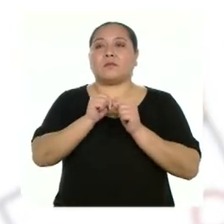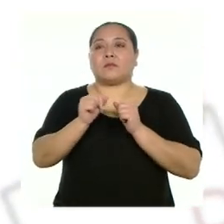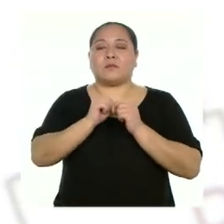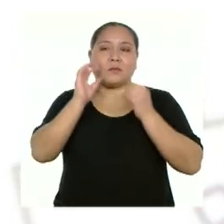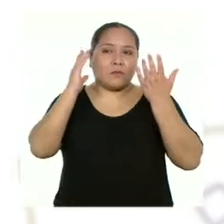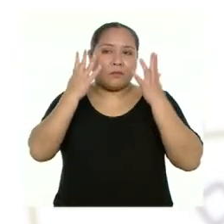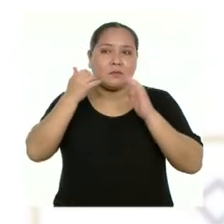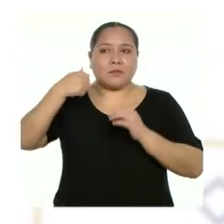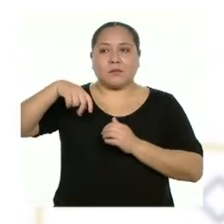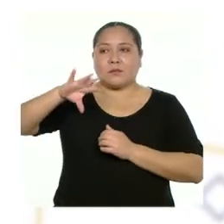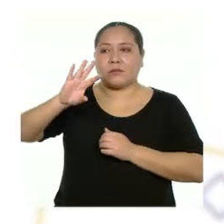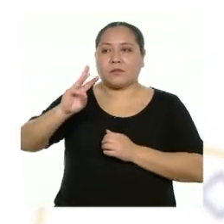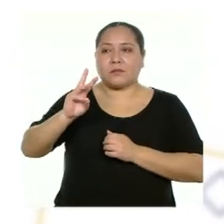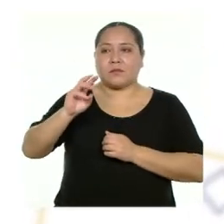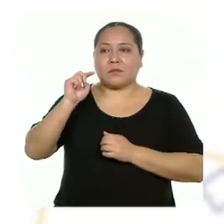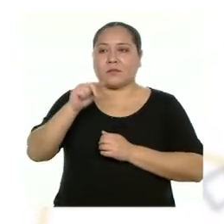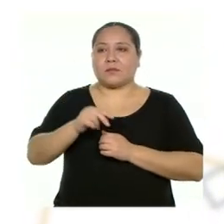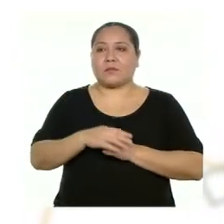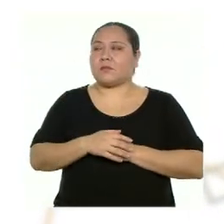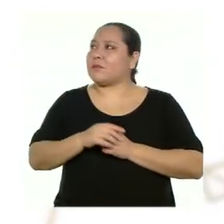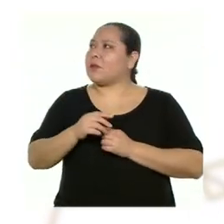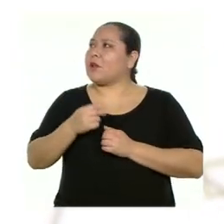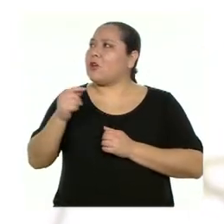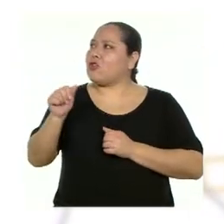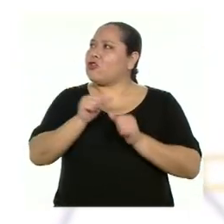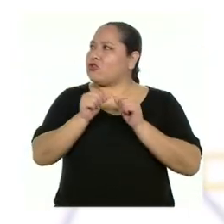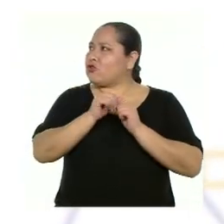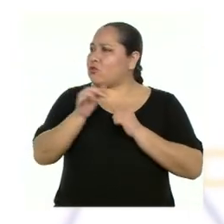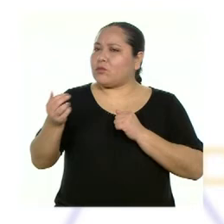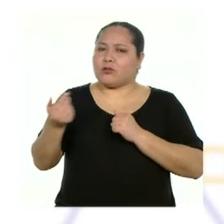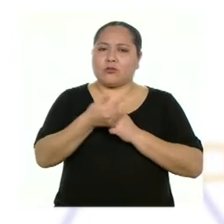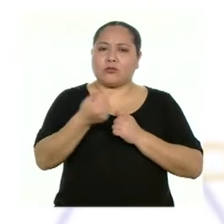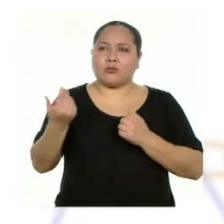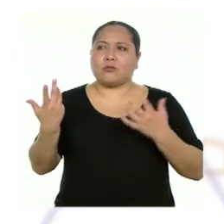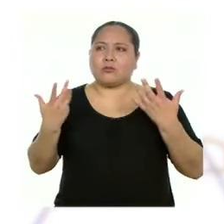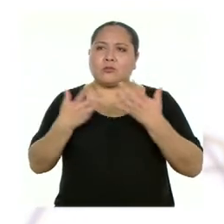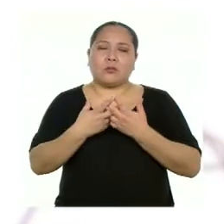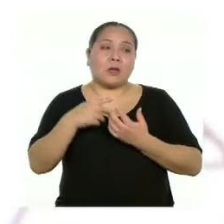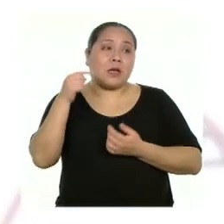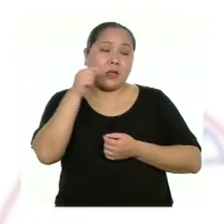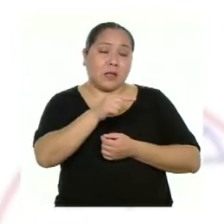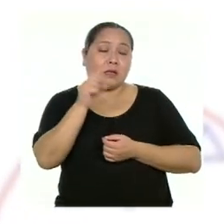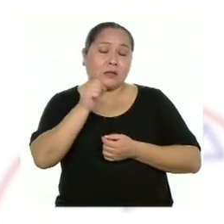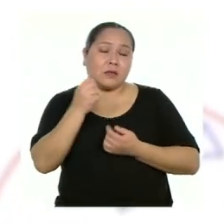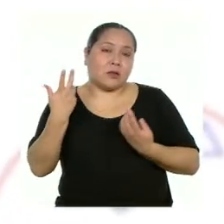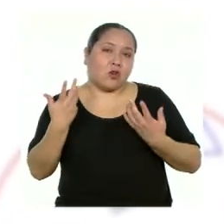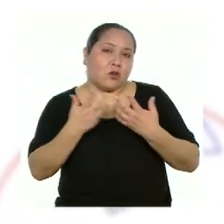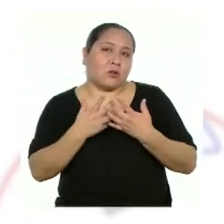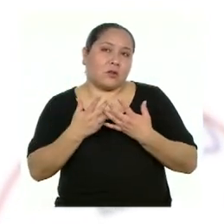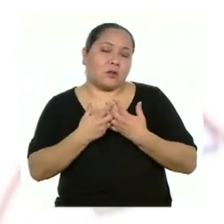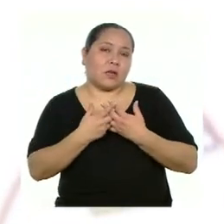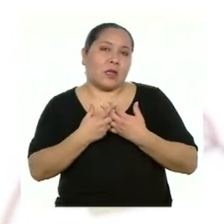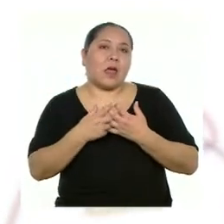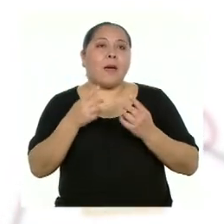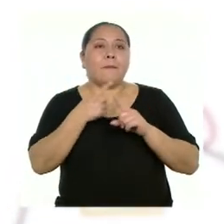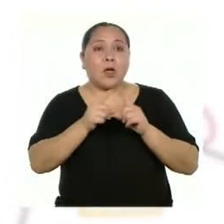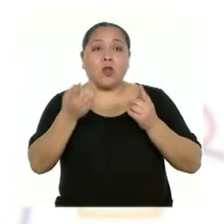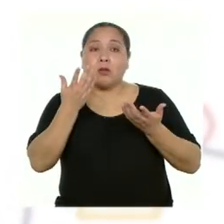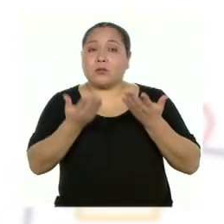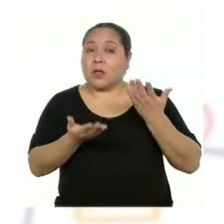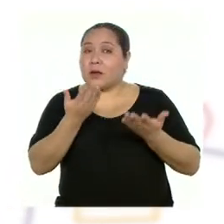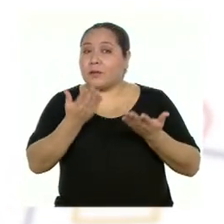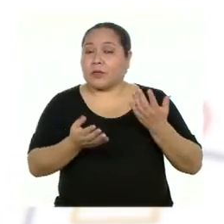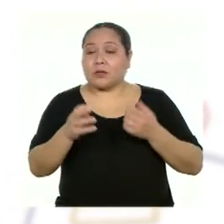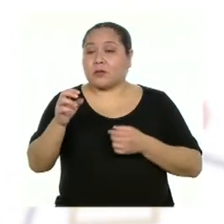16. ¿Los valores siempre van a coincidir? En este caso posiblemente coincidan, pero podría ocurrir